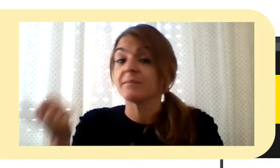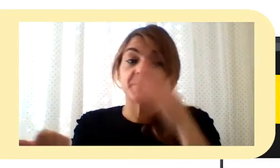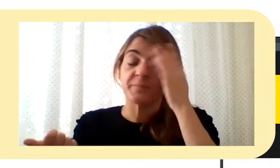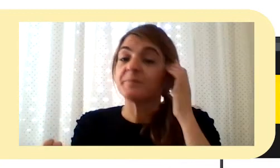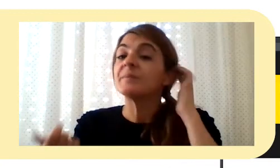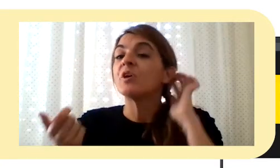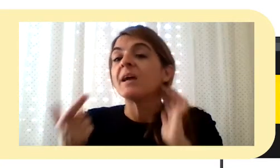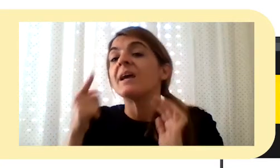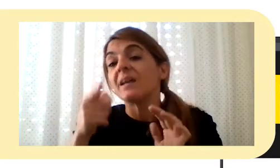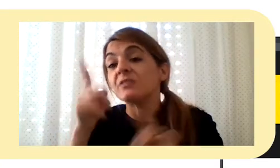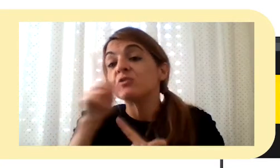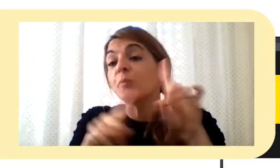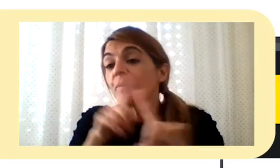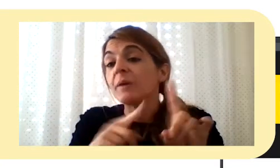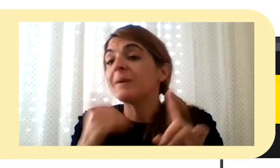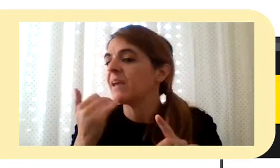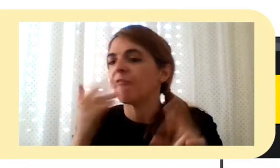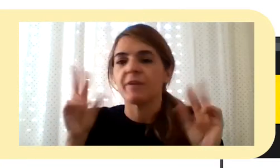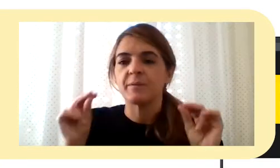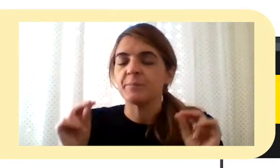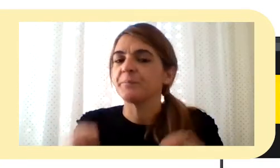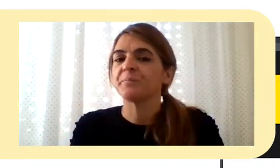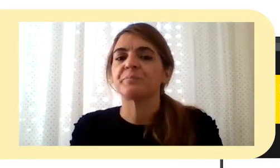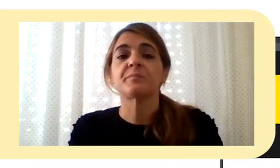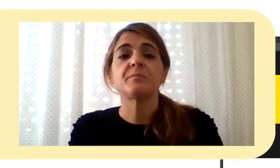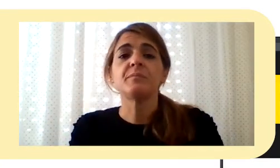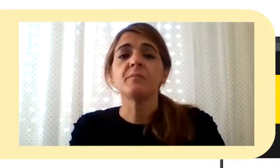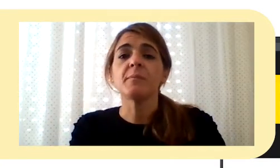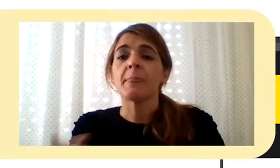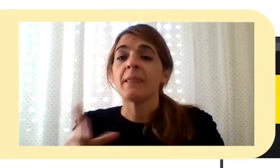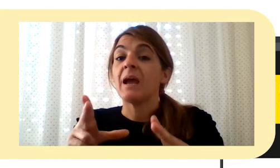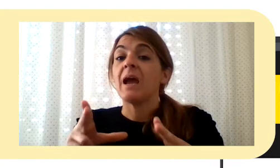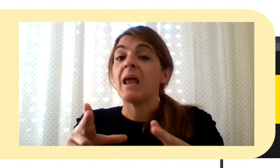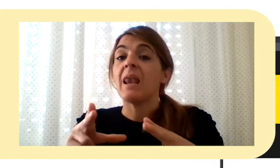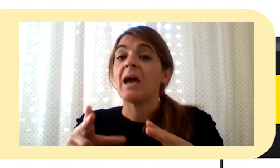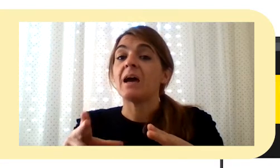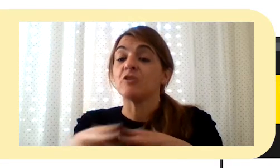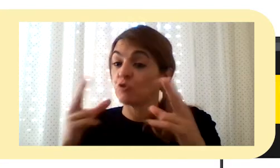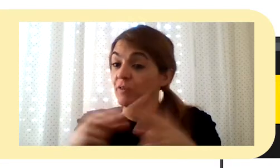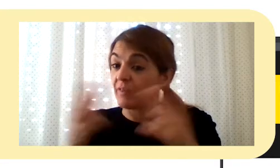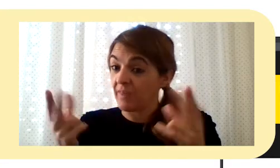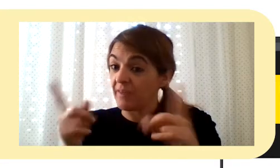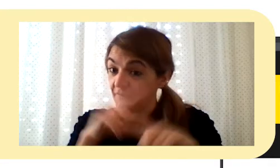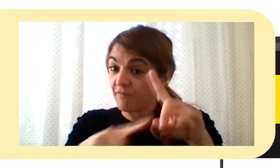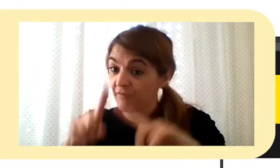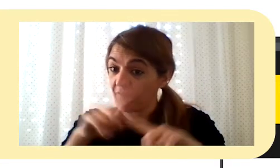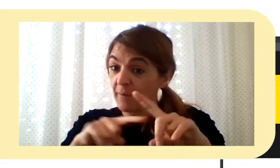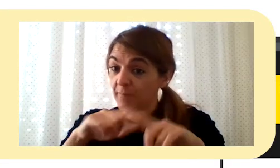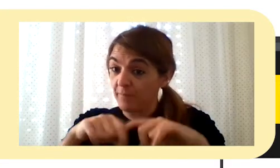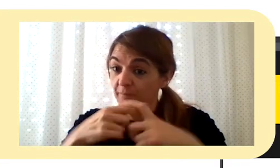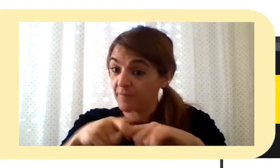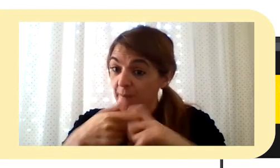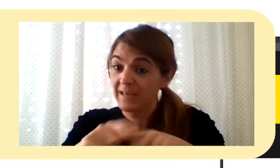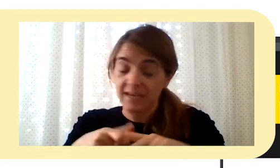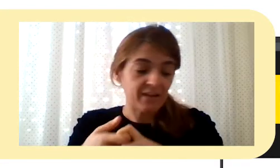problema, fijaros, ya estoy casi acabando. La Sociedad Española de Médicos de Medicina General y de Familia, a finales en noviembre,